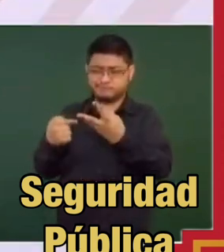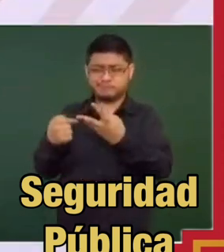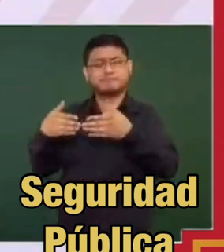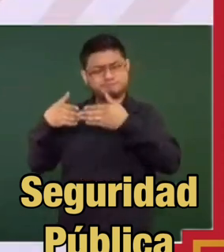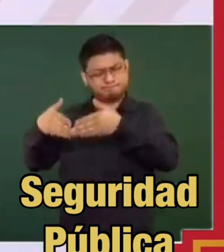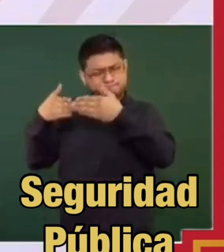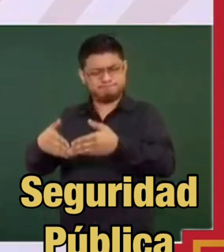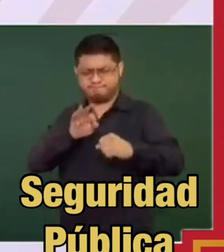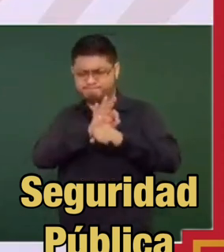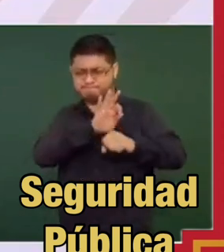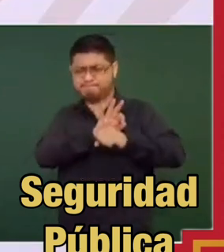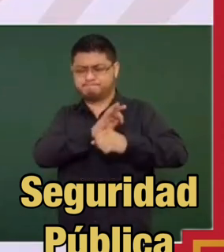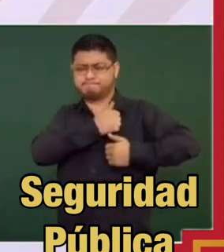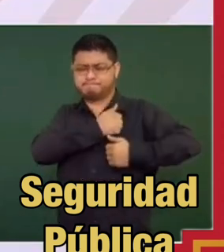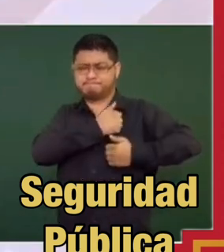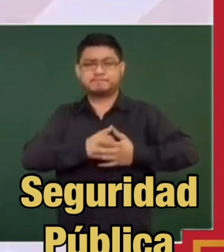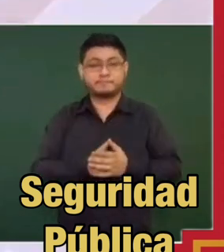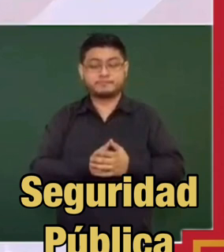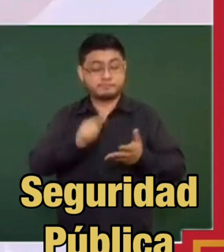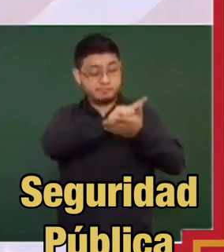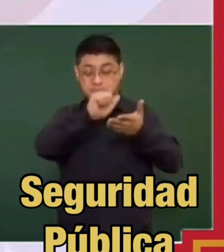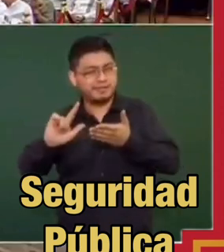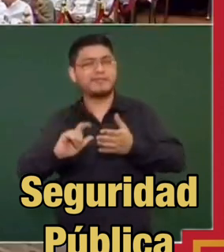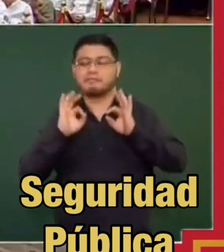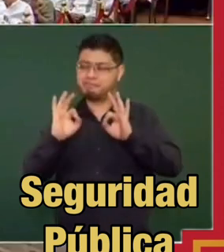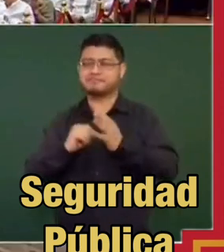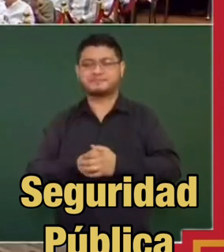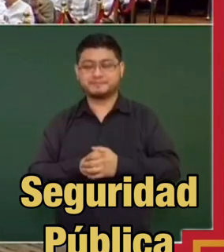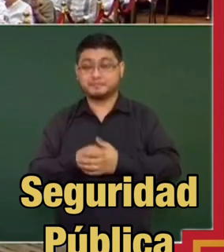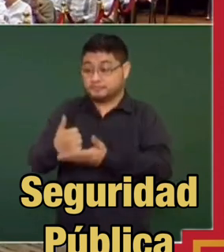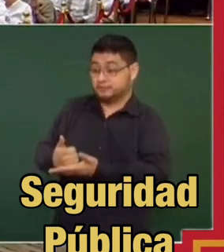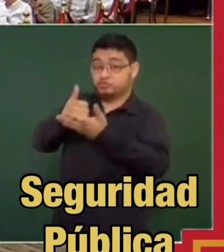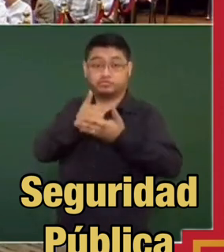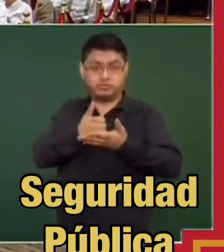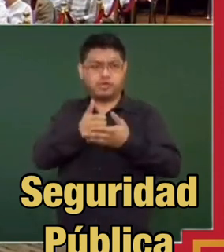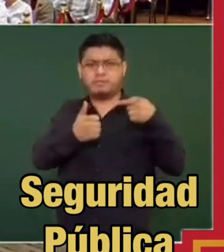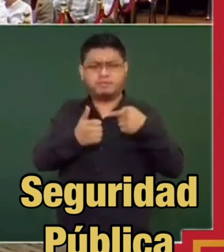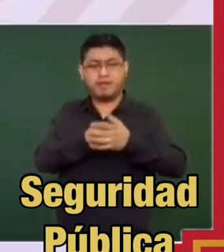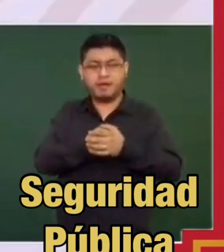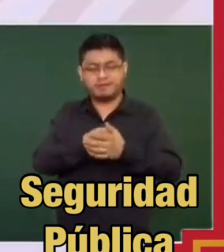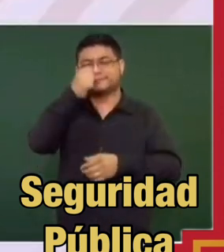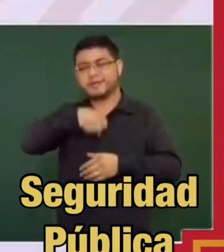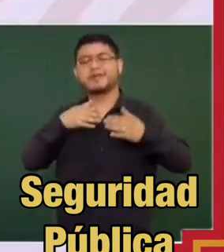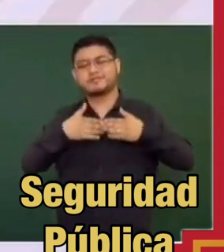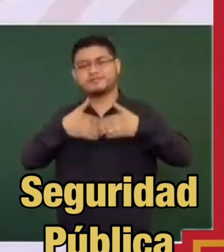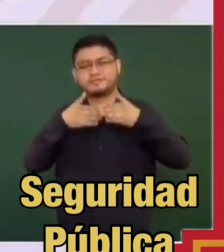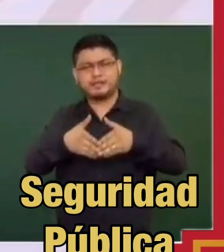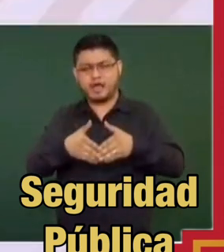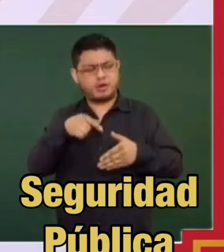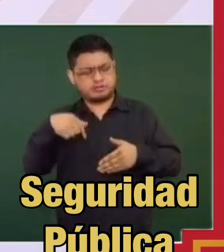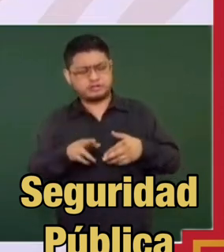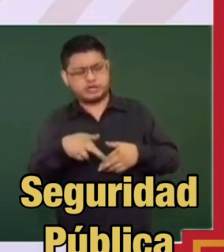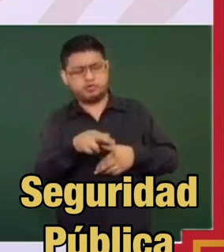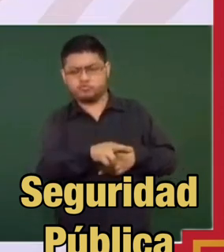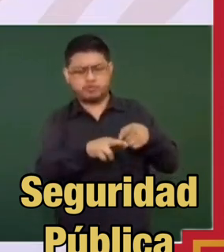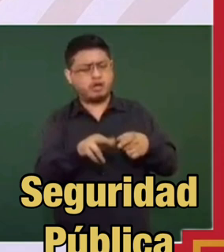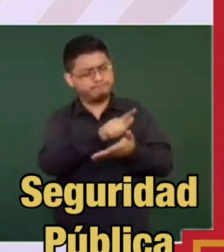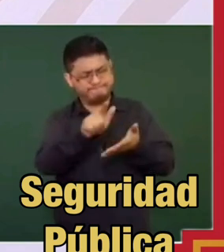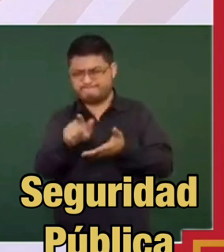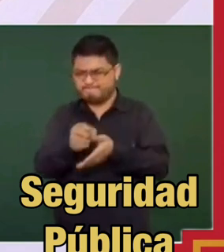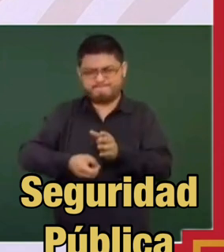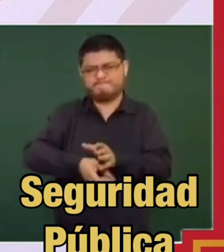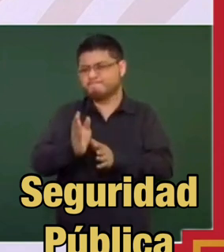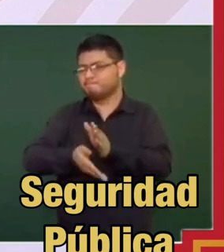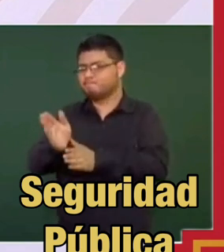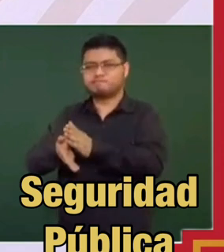como la Secretaría de la Defensa, en la limpieza de playas. Nos ayudan también los de la Secretaría de Marina en el desasolve de ríos. Nos